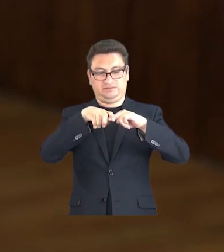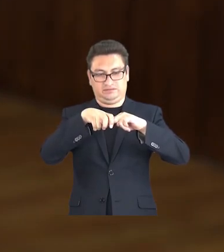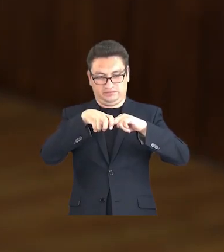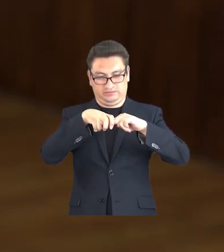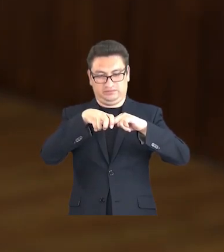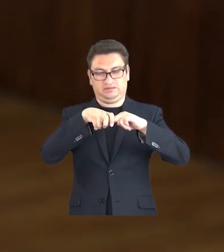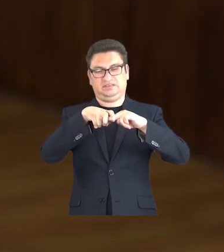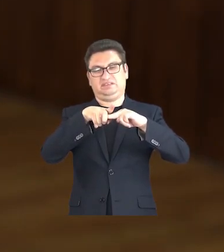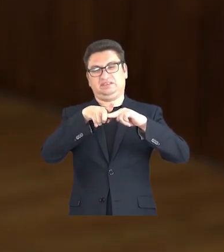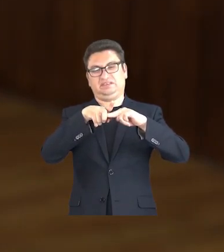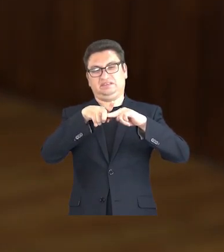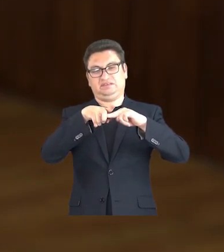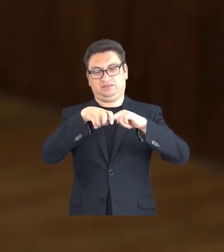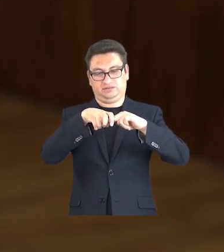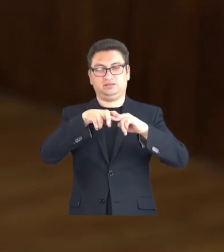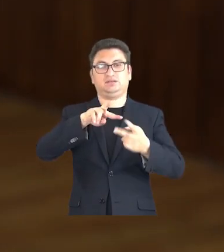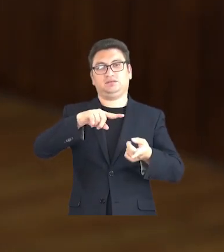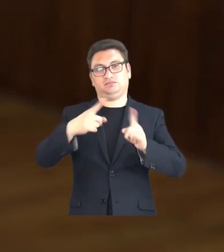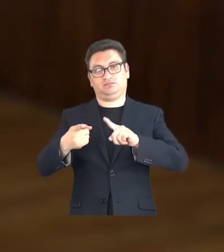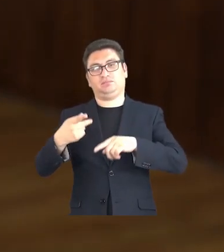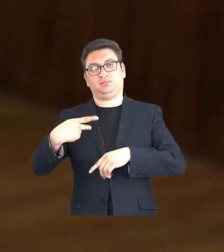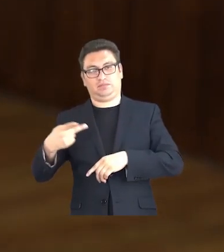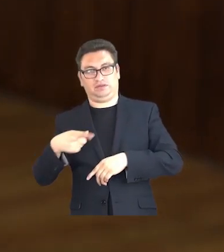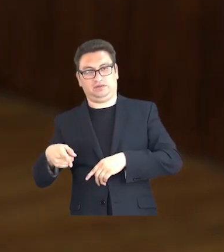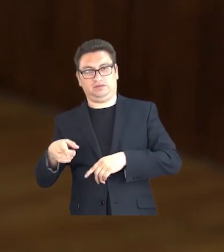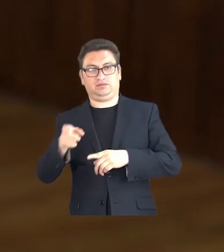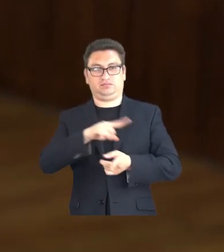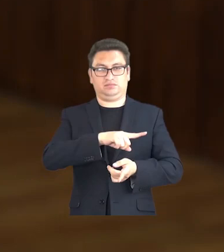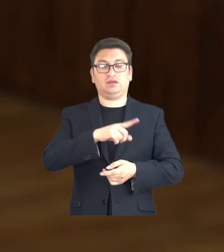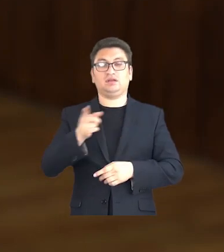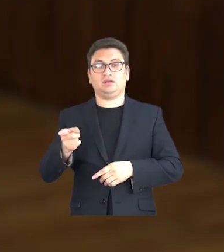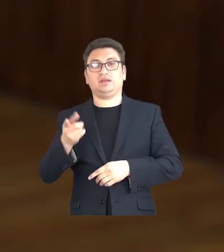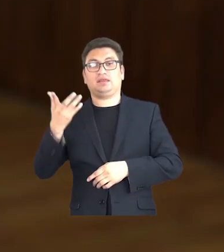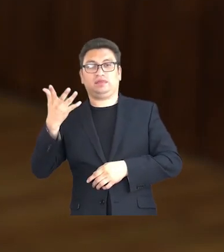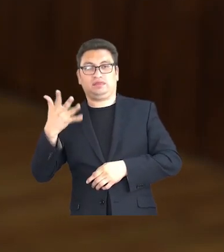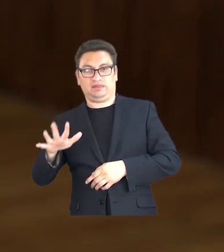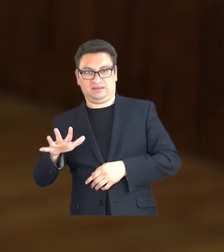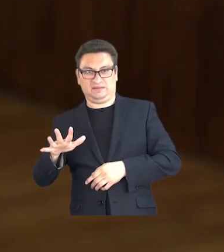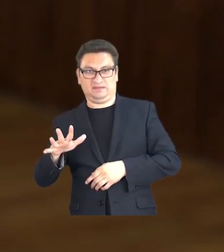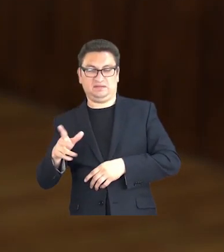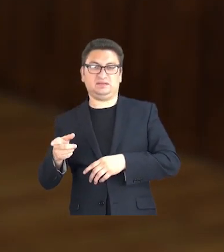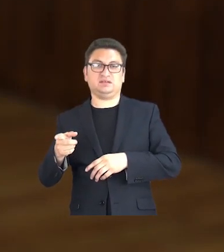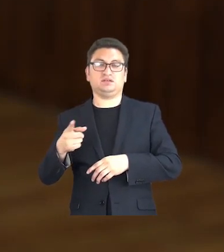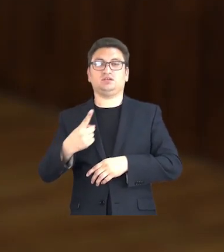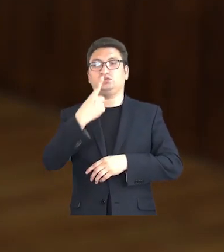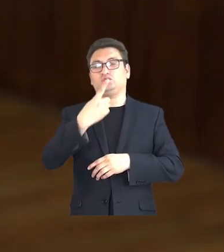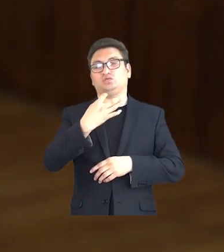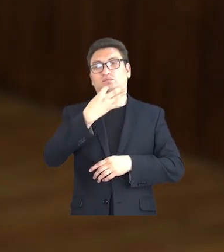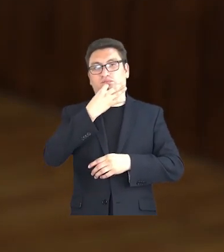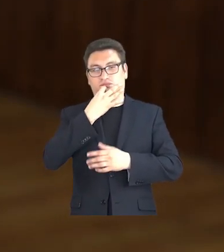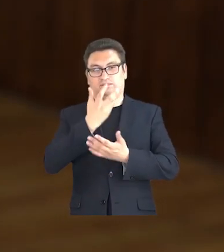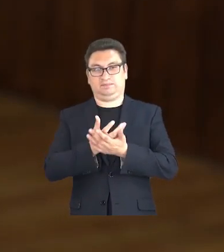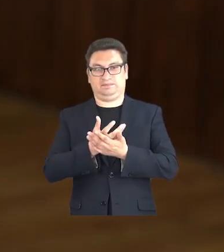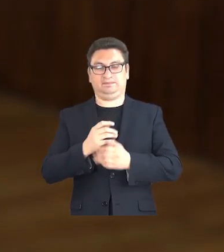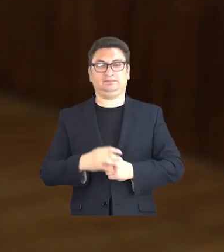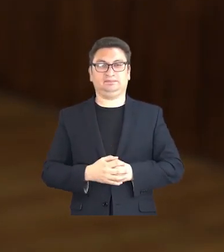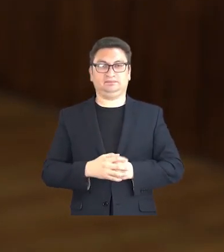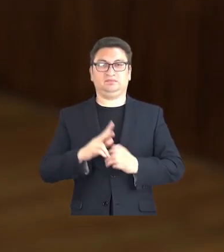lentamente. Repite con la otra pierna. Realiza 10 repeticiones del movimiento por un minuto de